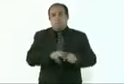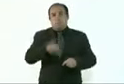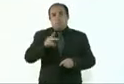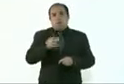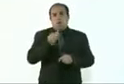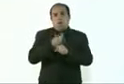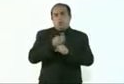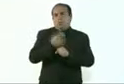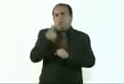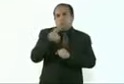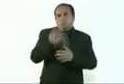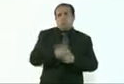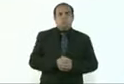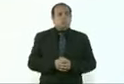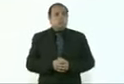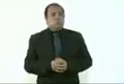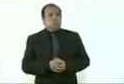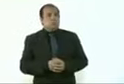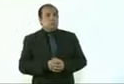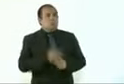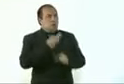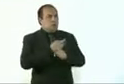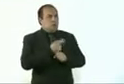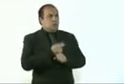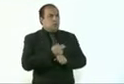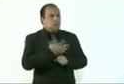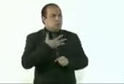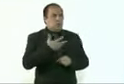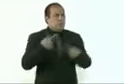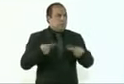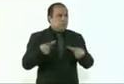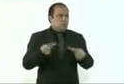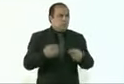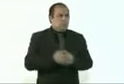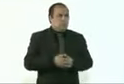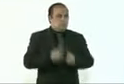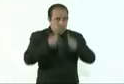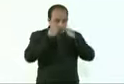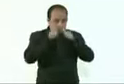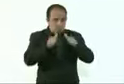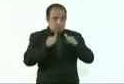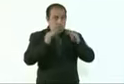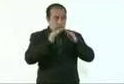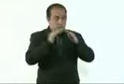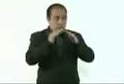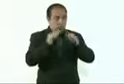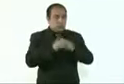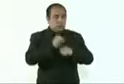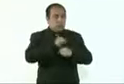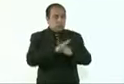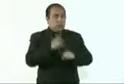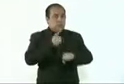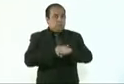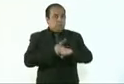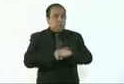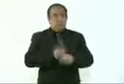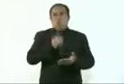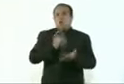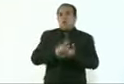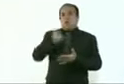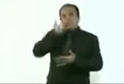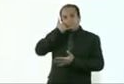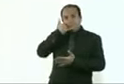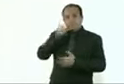hace necesario. Es decir, que ahorita no tienen a pacientes con atención en viviendas con COVID. Solo por teléfono,